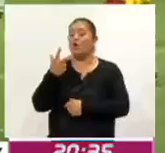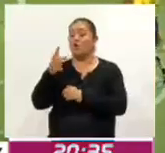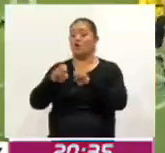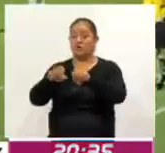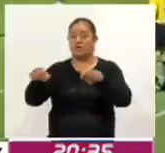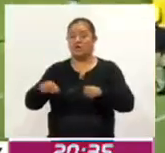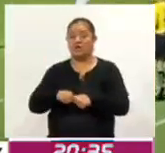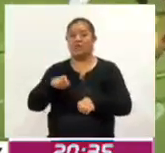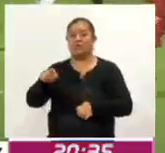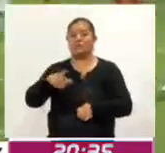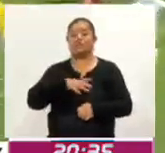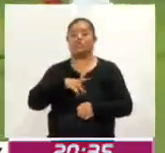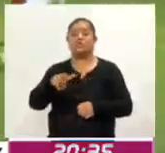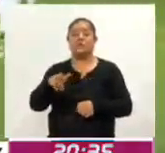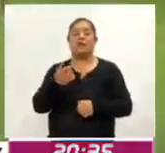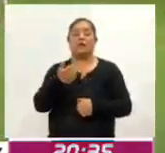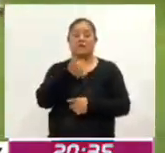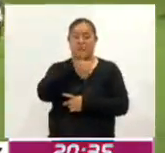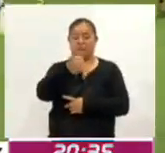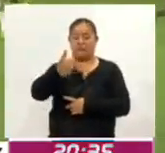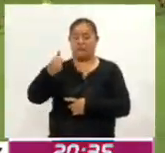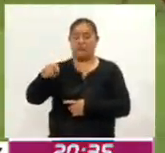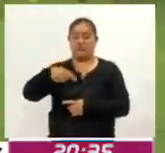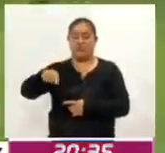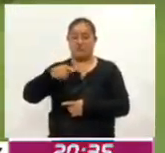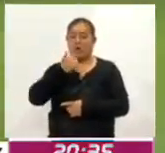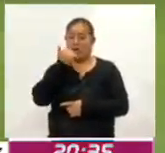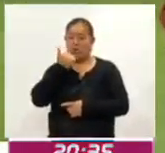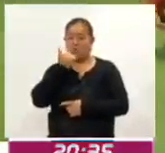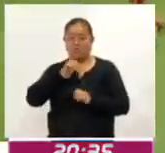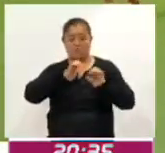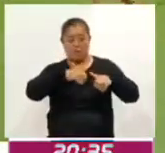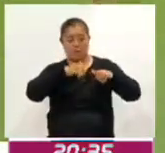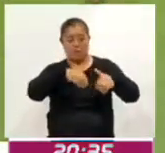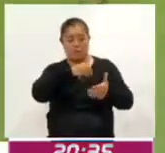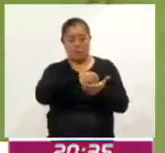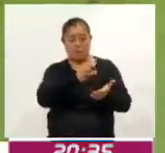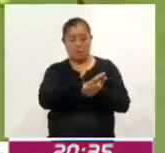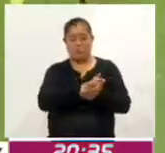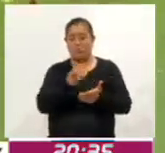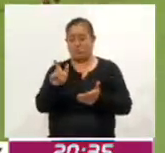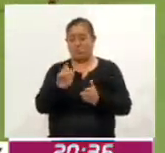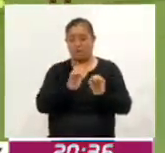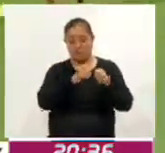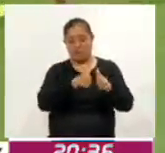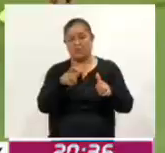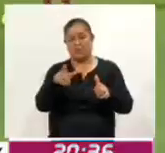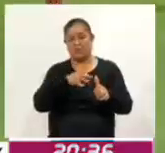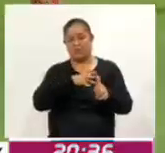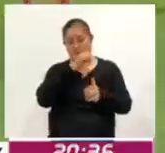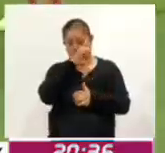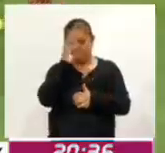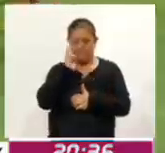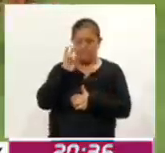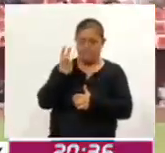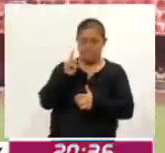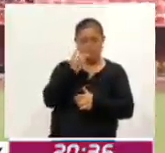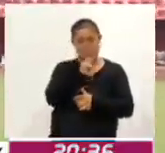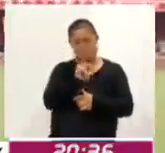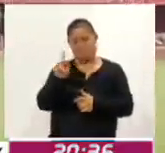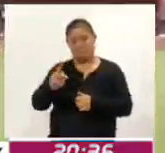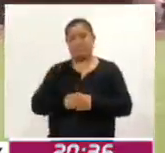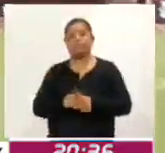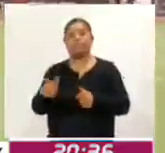se realizará antes de comenzar cada juego, donde se anotará con la cédula de la inscripción. Los partidos de la fase de grupos